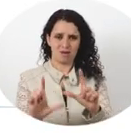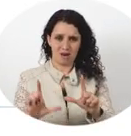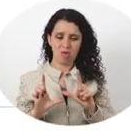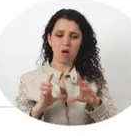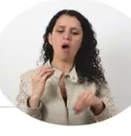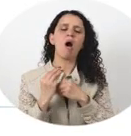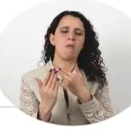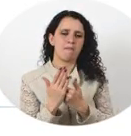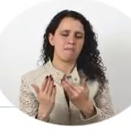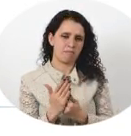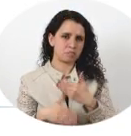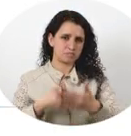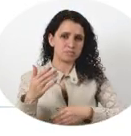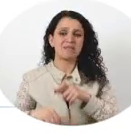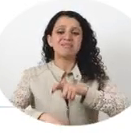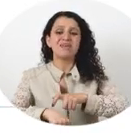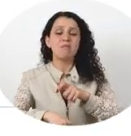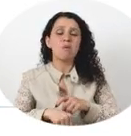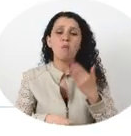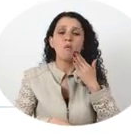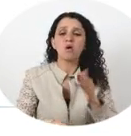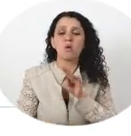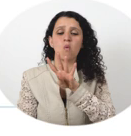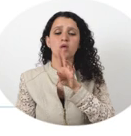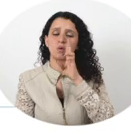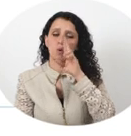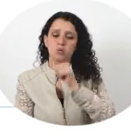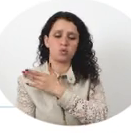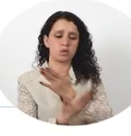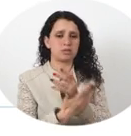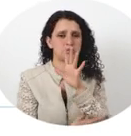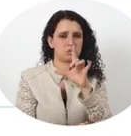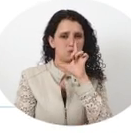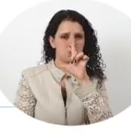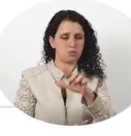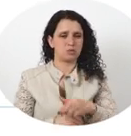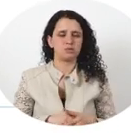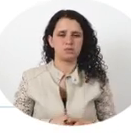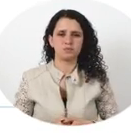la verificación, entre el 4 de junio y el 5 de julio.